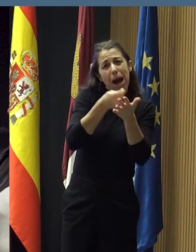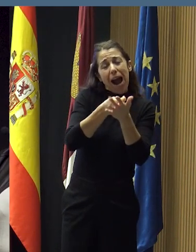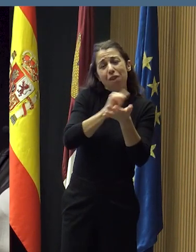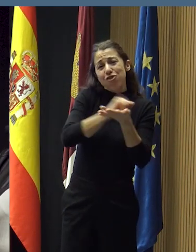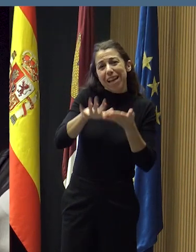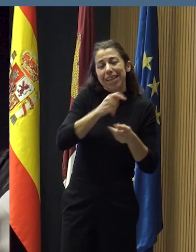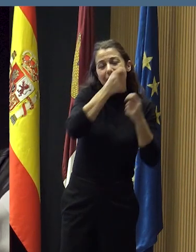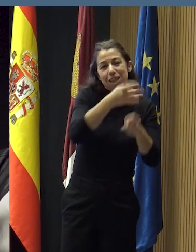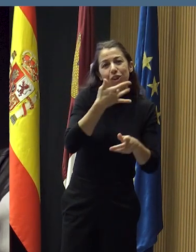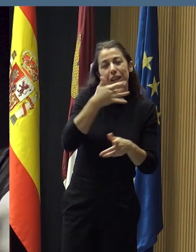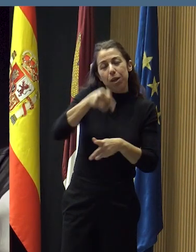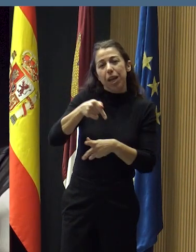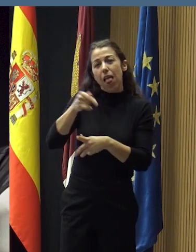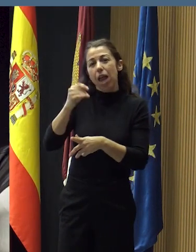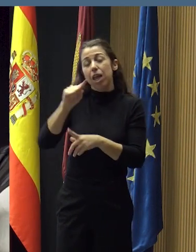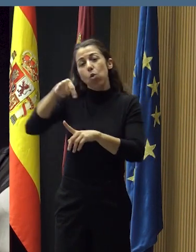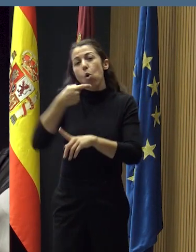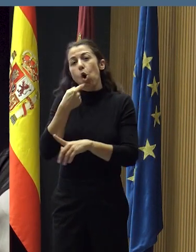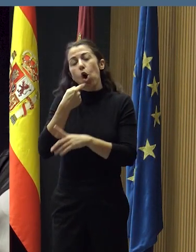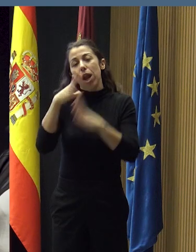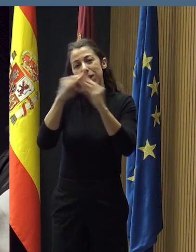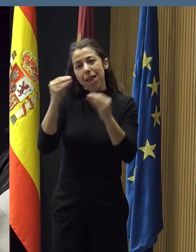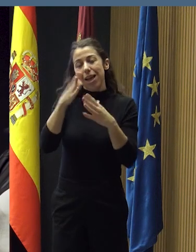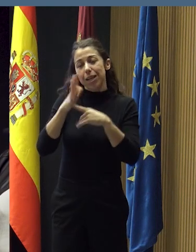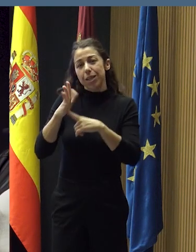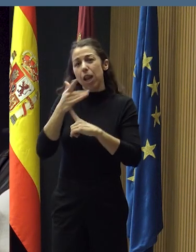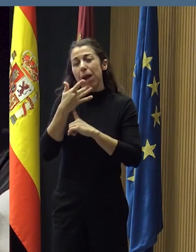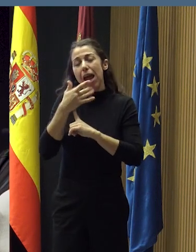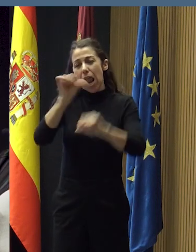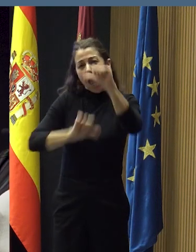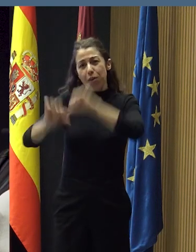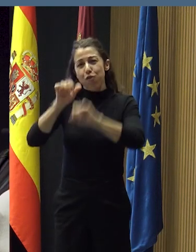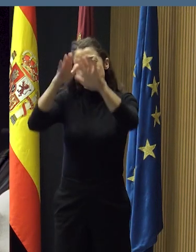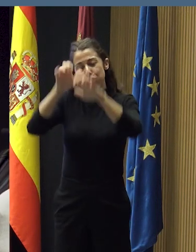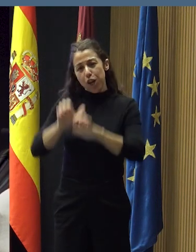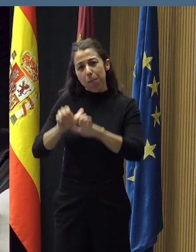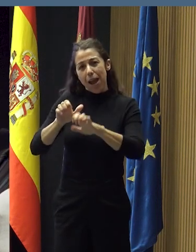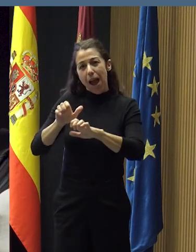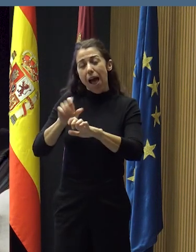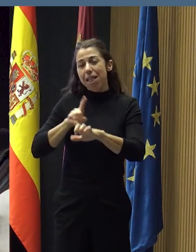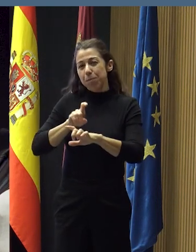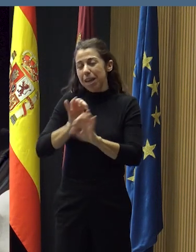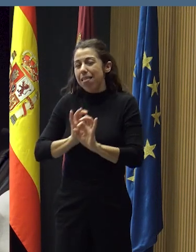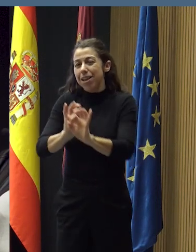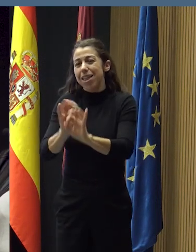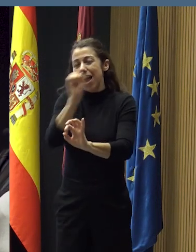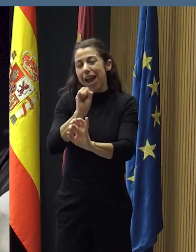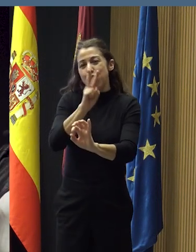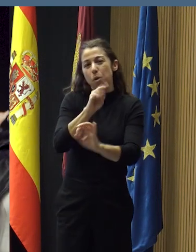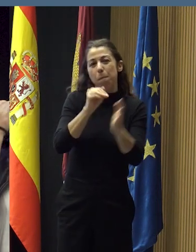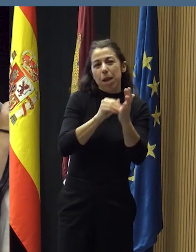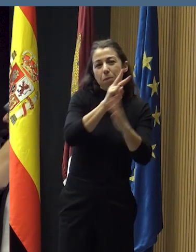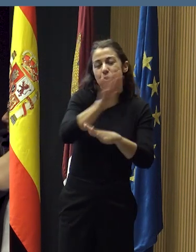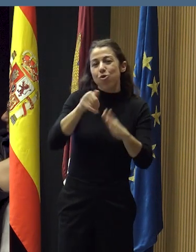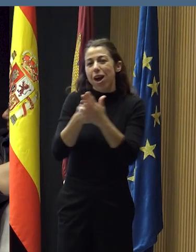la Universidad de Castilla-La Mancha el Laboratorio de Fisiopatología y Terapia del Cáncer y desde 2021